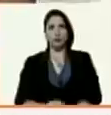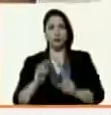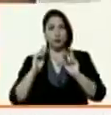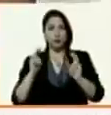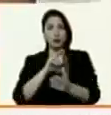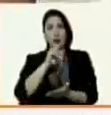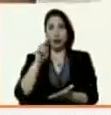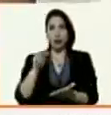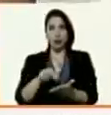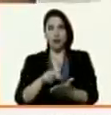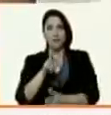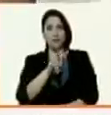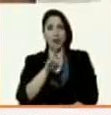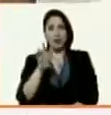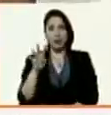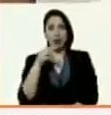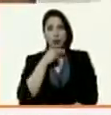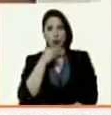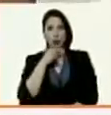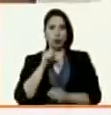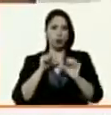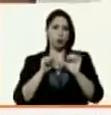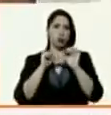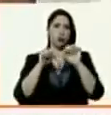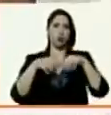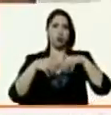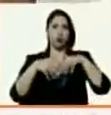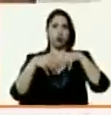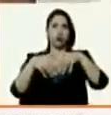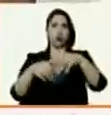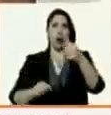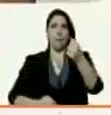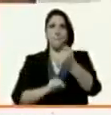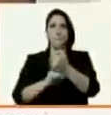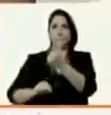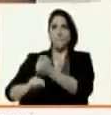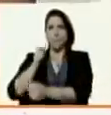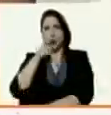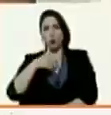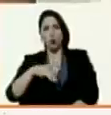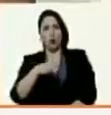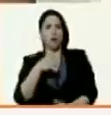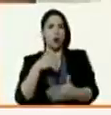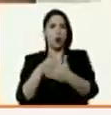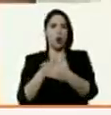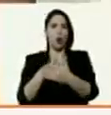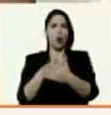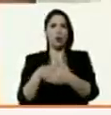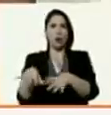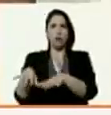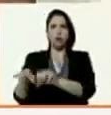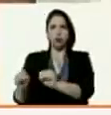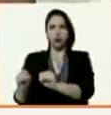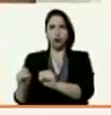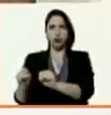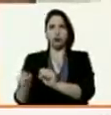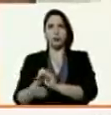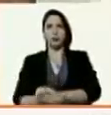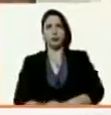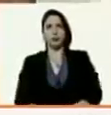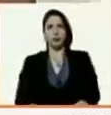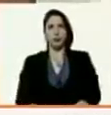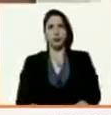anales que este 24 de octubre continuará en marcha en solidaridad con los pueblos y contra la injerencia imperial nuestra compañera que vaya casual en el lugar